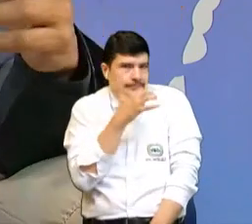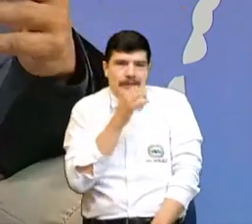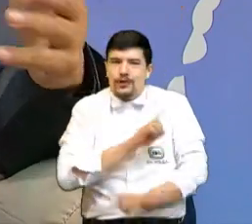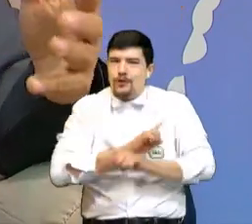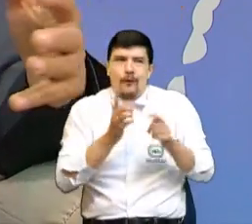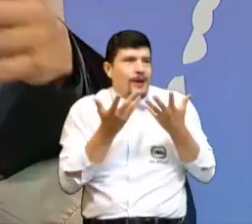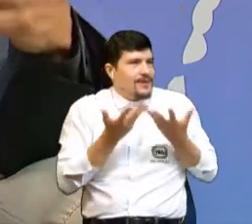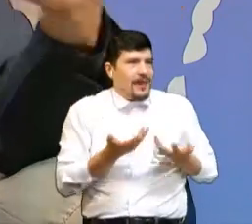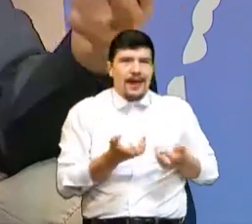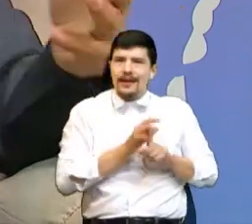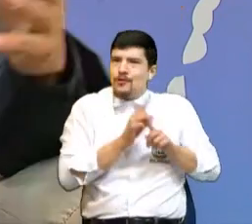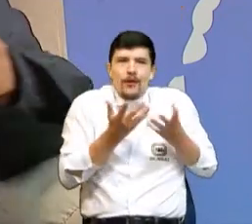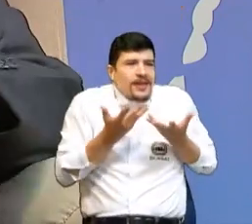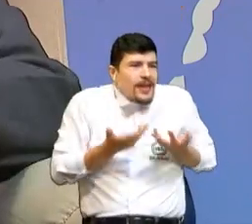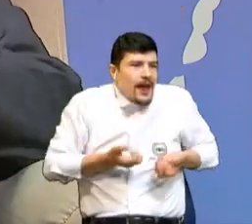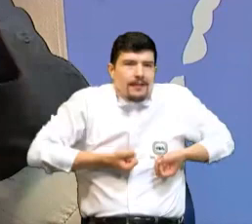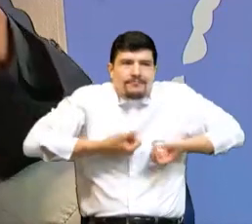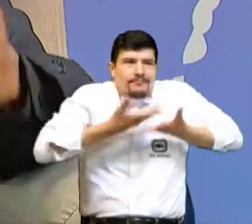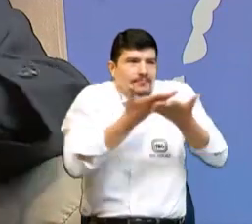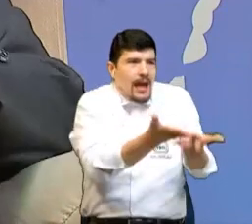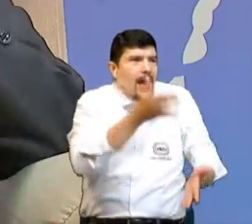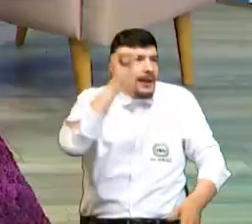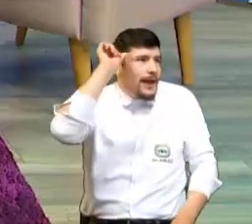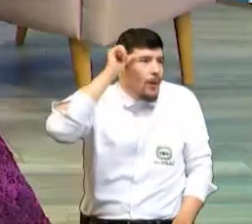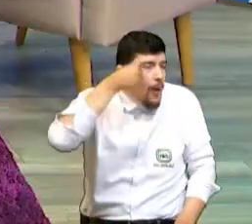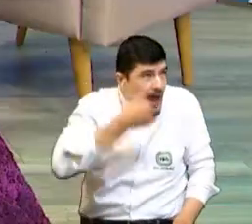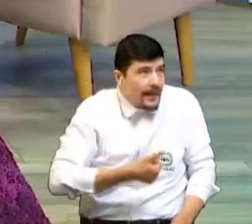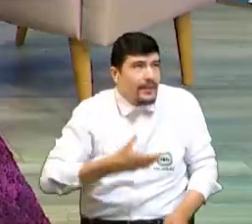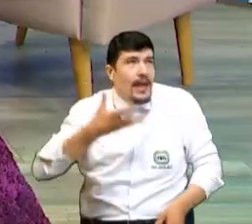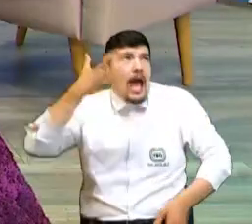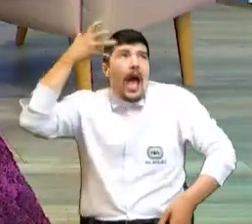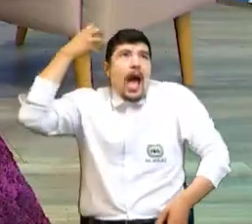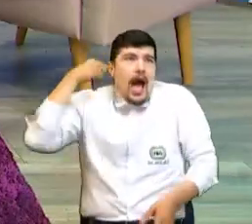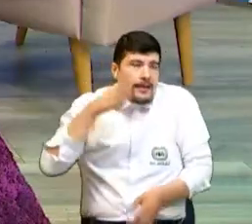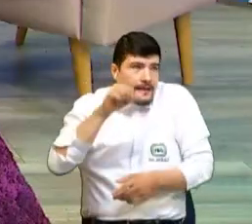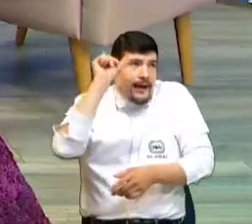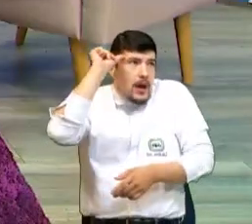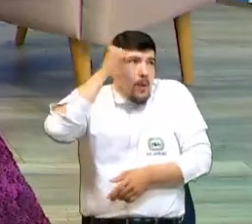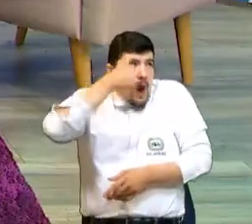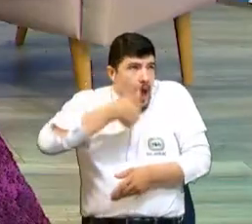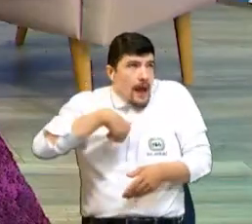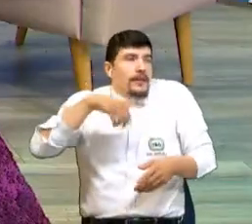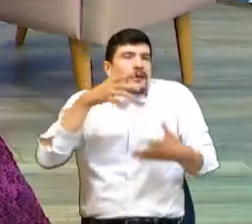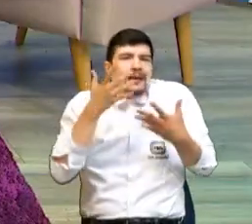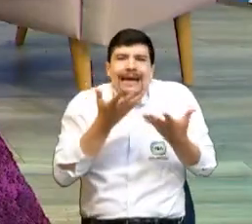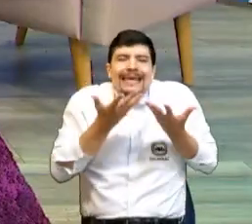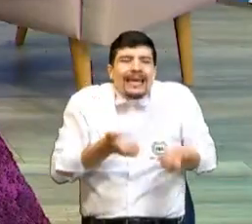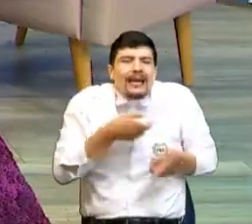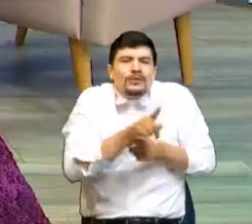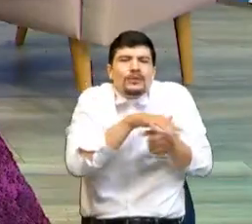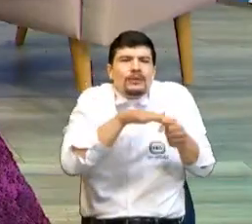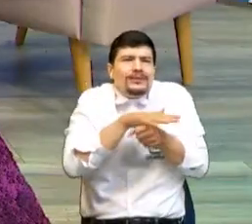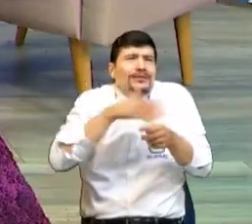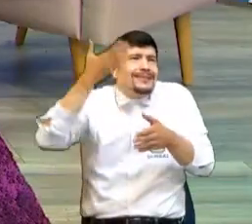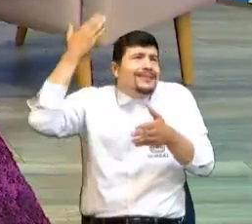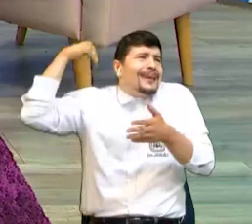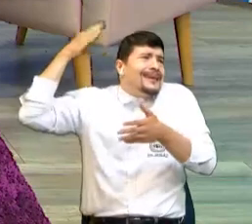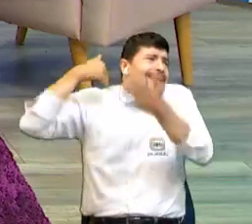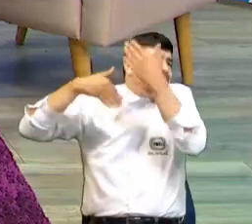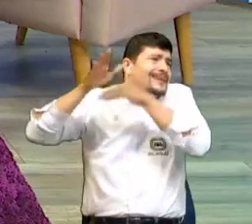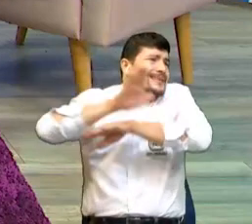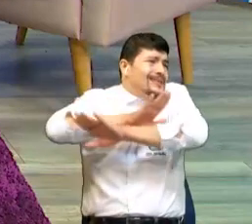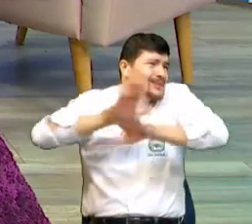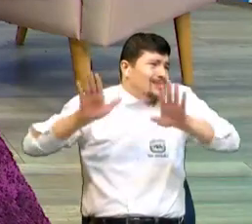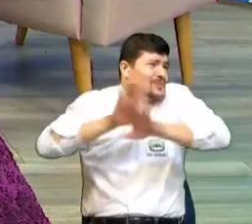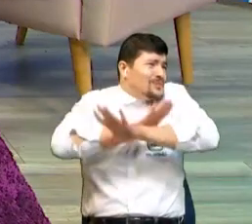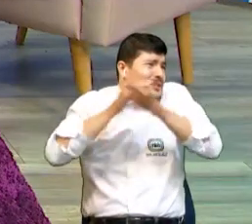en evidenciarla. Sí, en evidenciarla. Recordar, en sacar eso nuevamente. Exacto, que pues, como que quieren que eso pasó, que pues